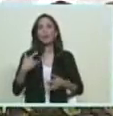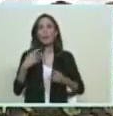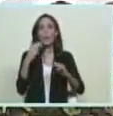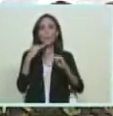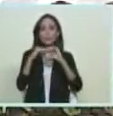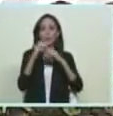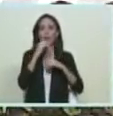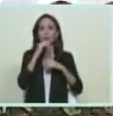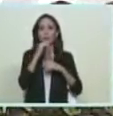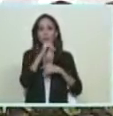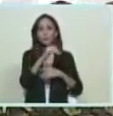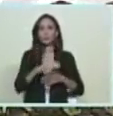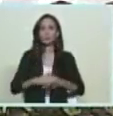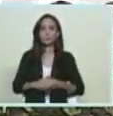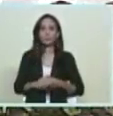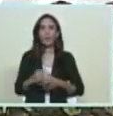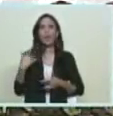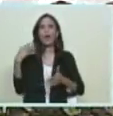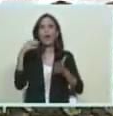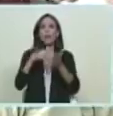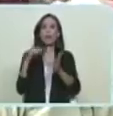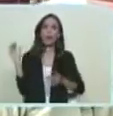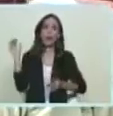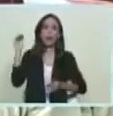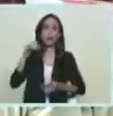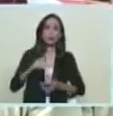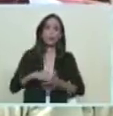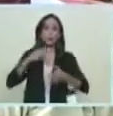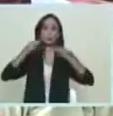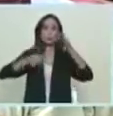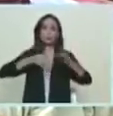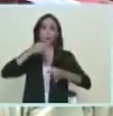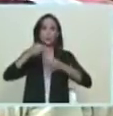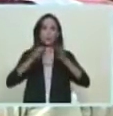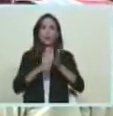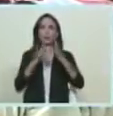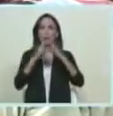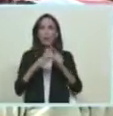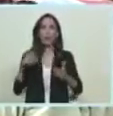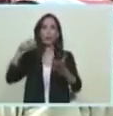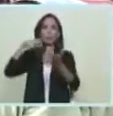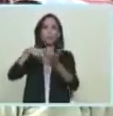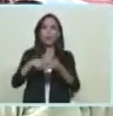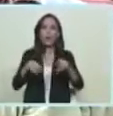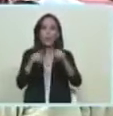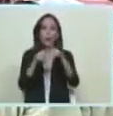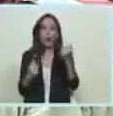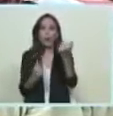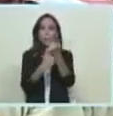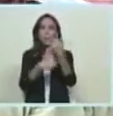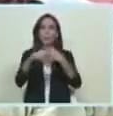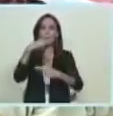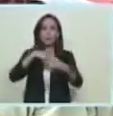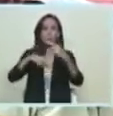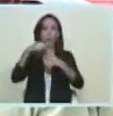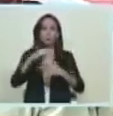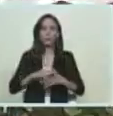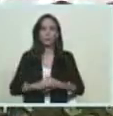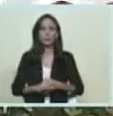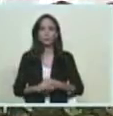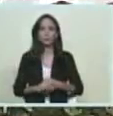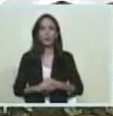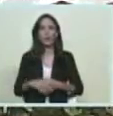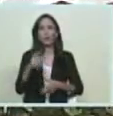mensaje. Dime tu mensaje. Un mensaje del estado de Aragua. Del estado de Aragua. Que estamos rodilla en tierra, presidente. Que acércate el micrófono. No te escucho